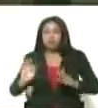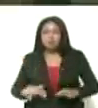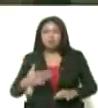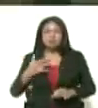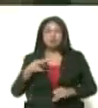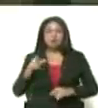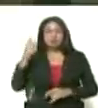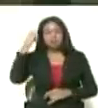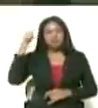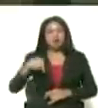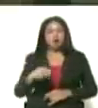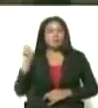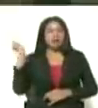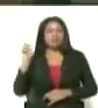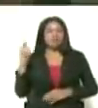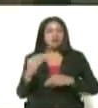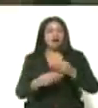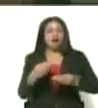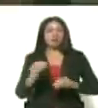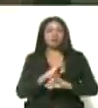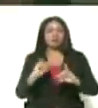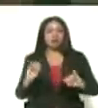hoy, Venezuela ya ha realizado